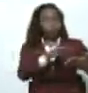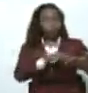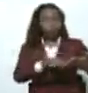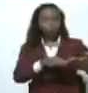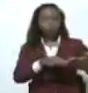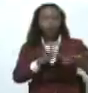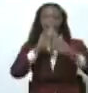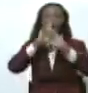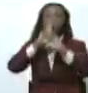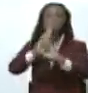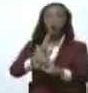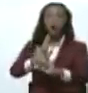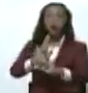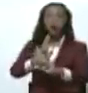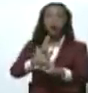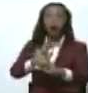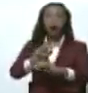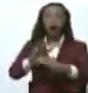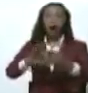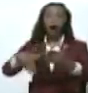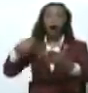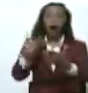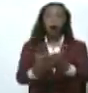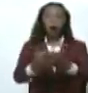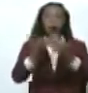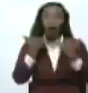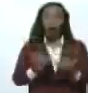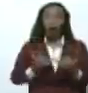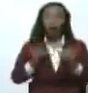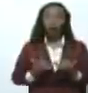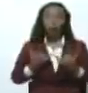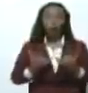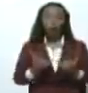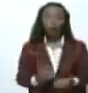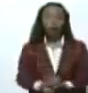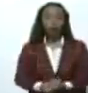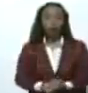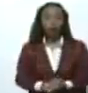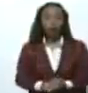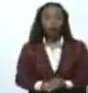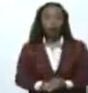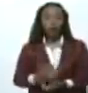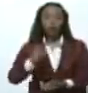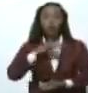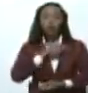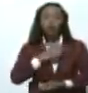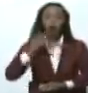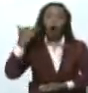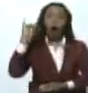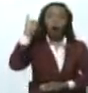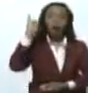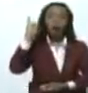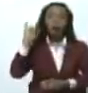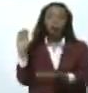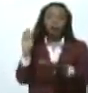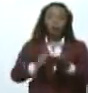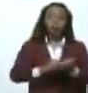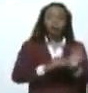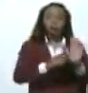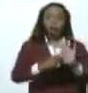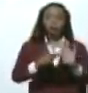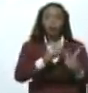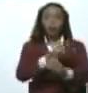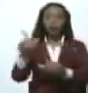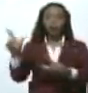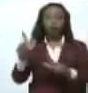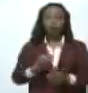los resultados que hasta ahora, ¿verdad?, tenemos establecidos.